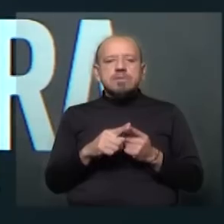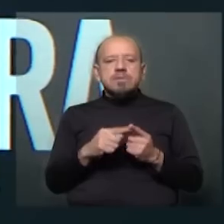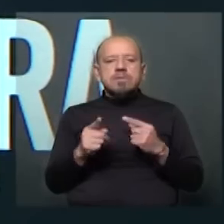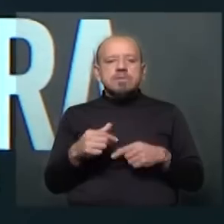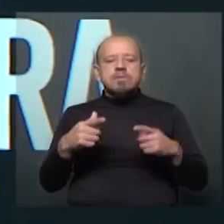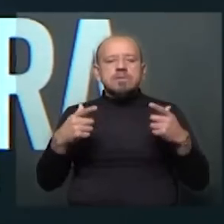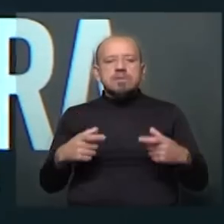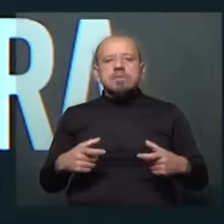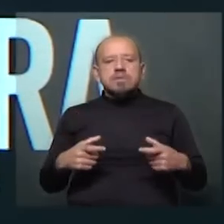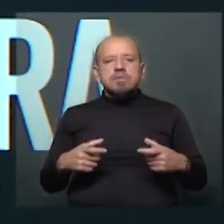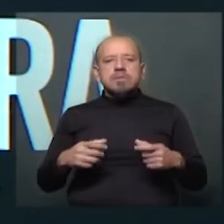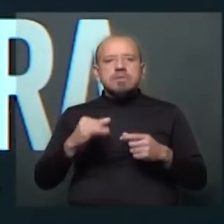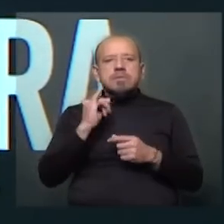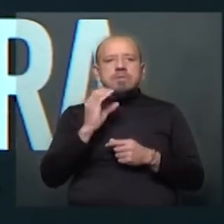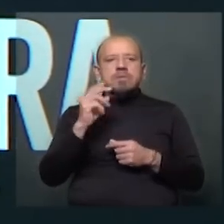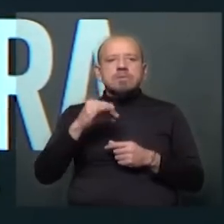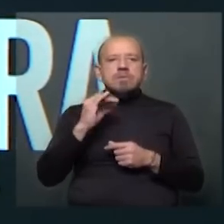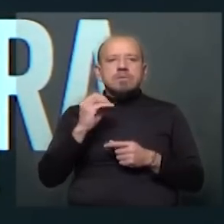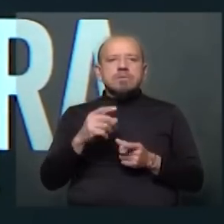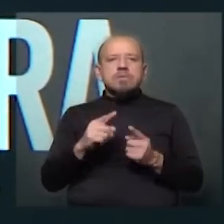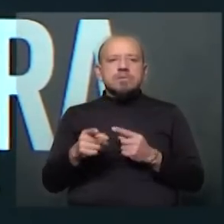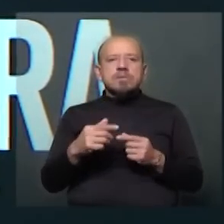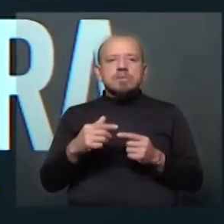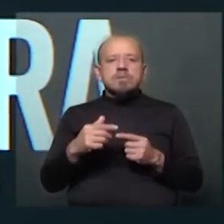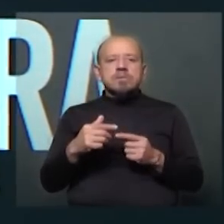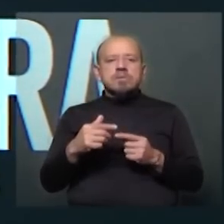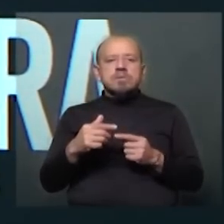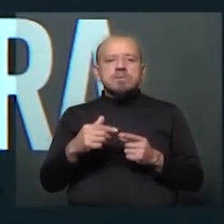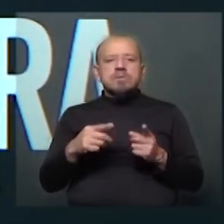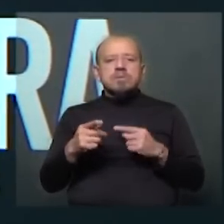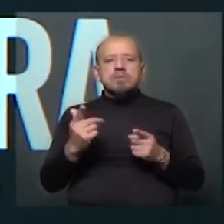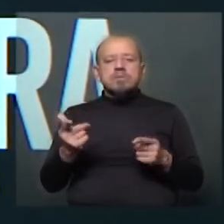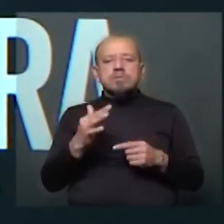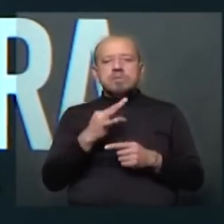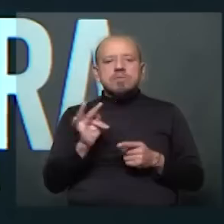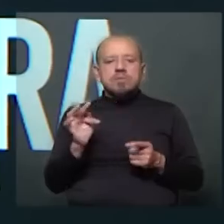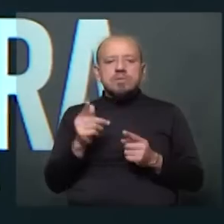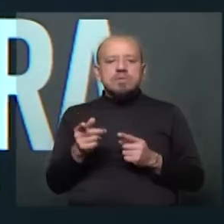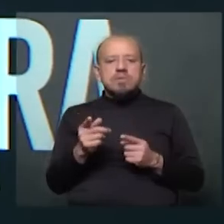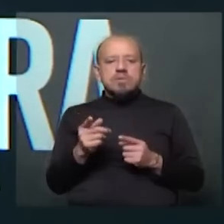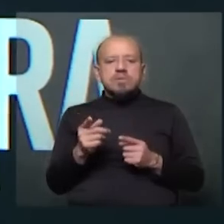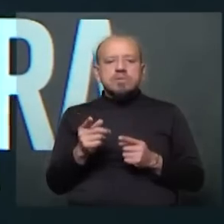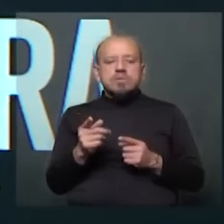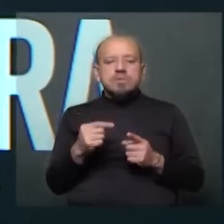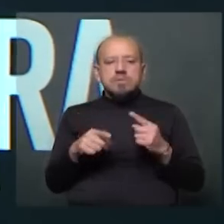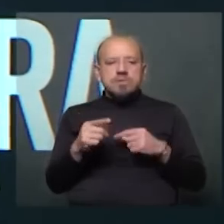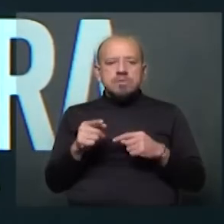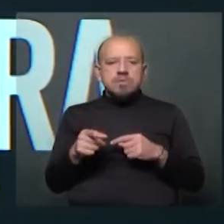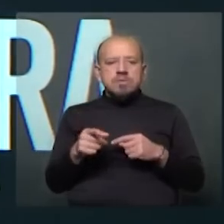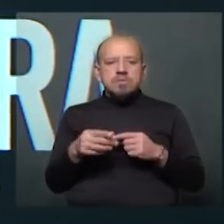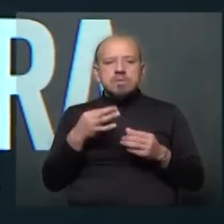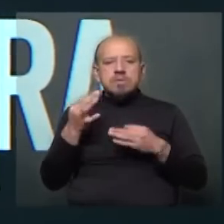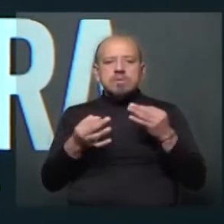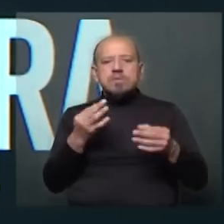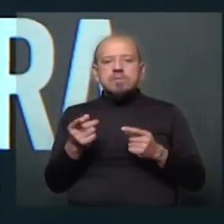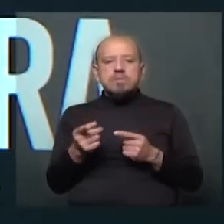un disco que es icónico que se llama ó por Antoni artau un francés está no voy a entrar en esa explicación pero acá está la explicación de todo